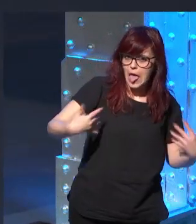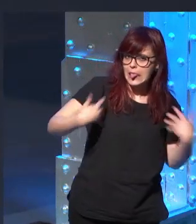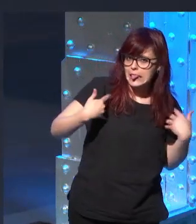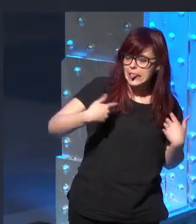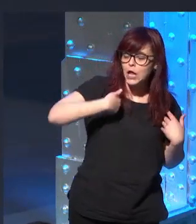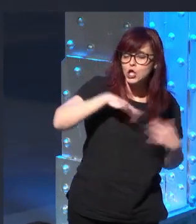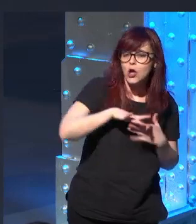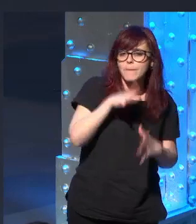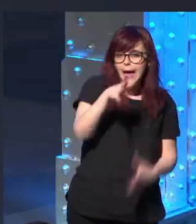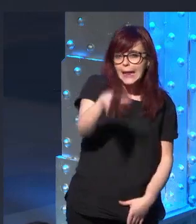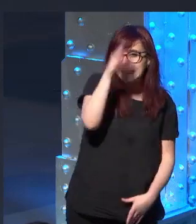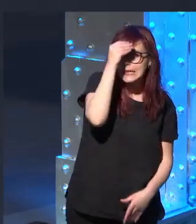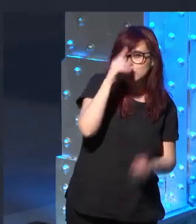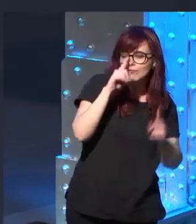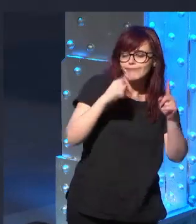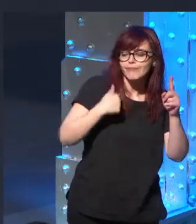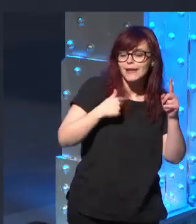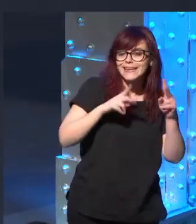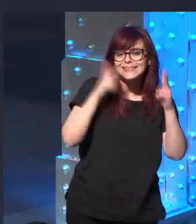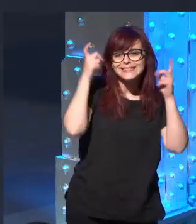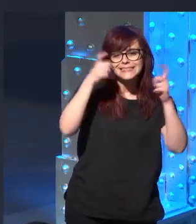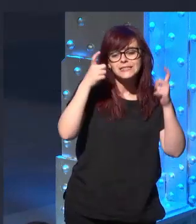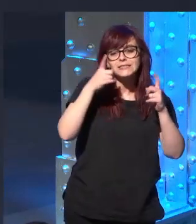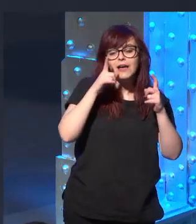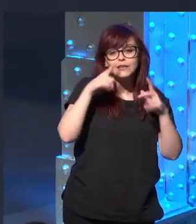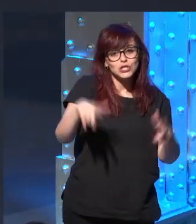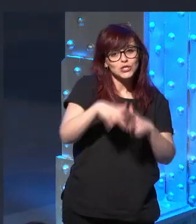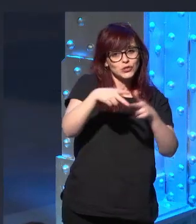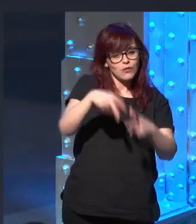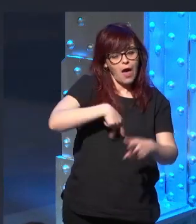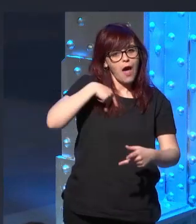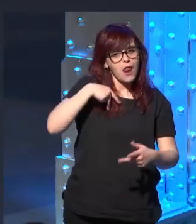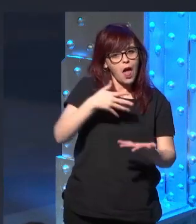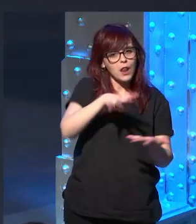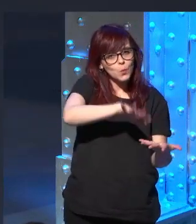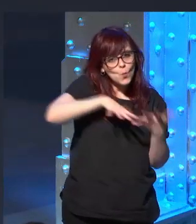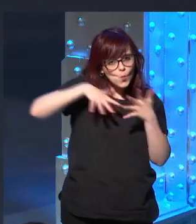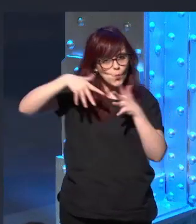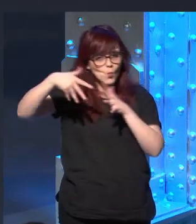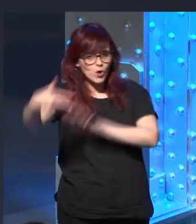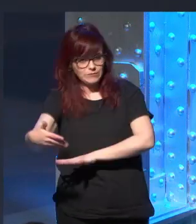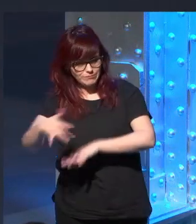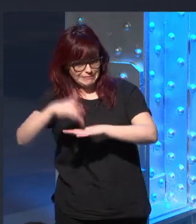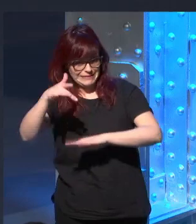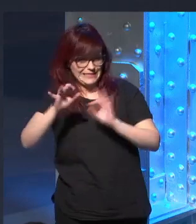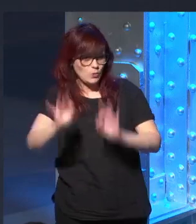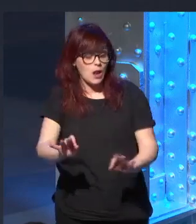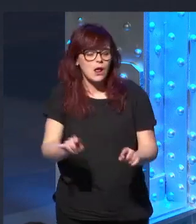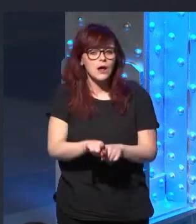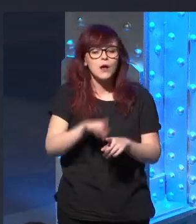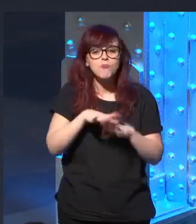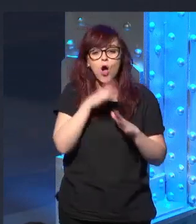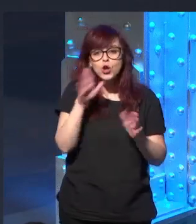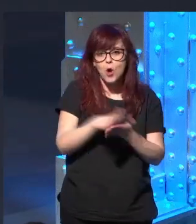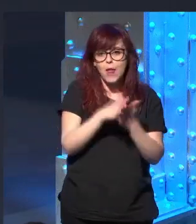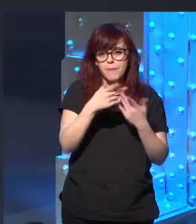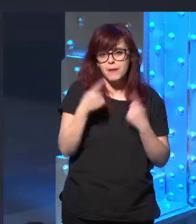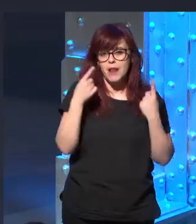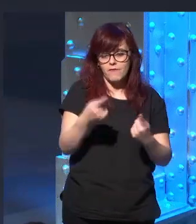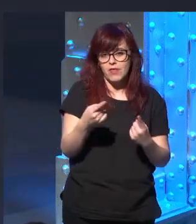yo, y luego cómo intento que sea un reflejo de la sociedad en la que vivimos, ¿no? Mi primera novela la publiqué hace 10 años,